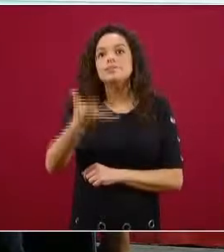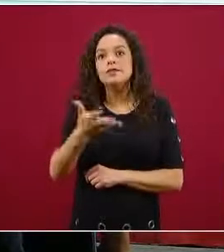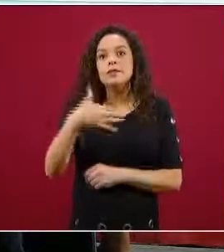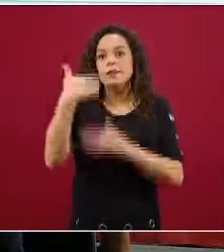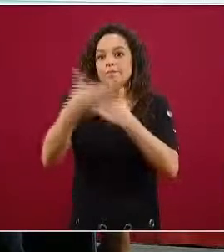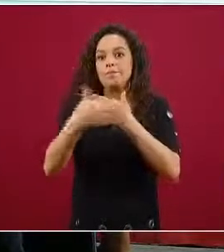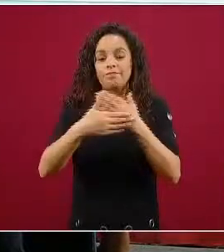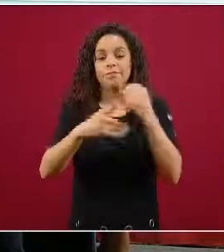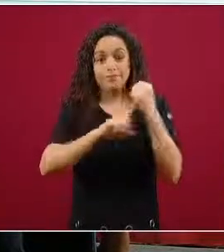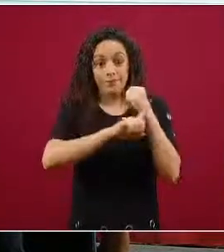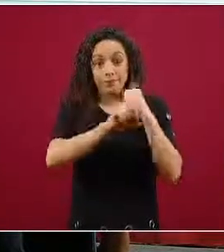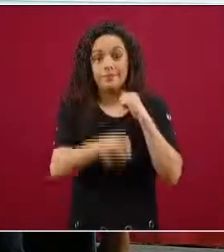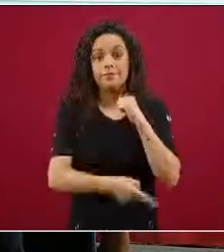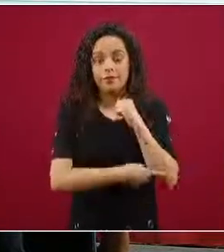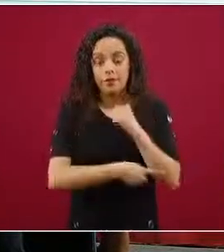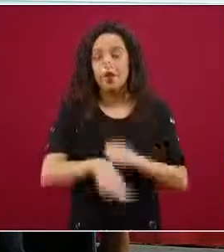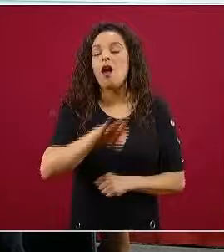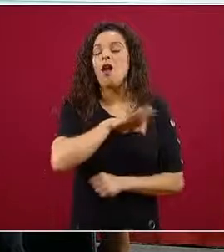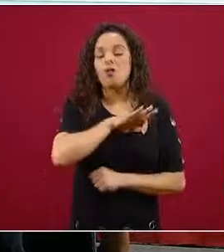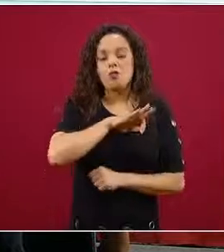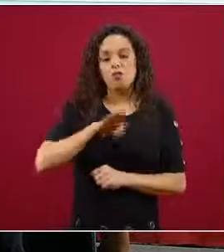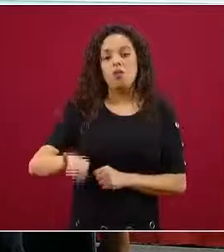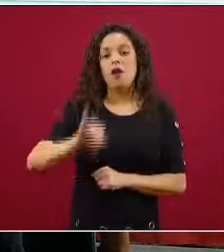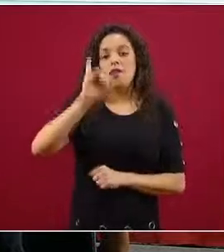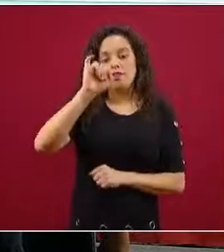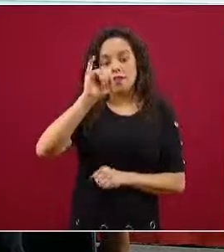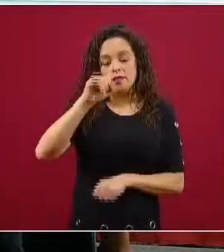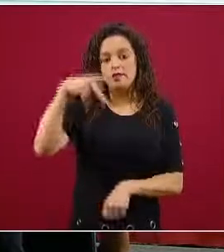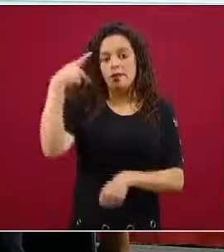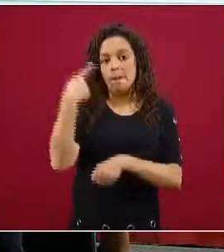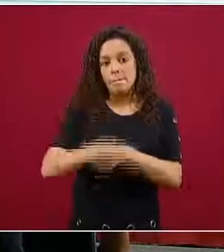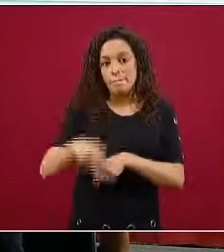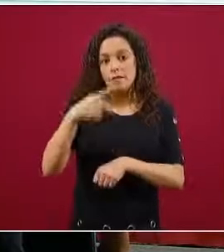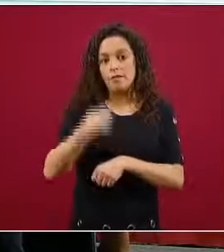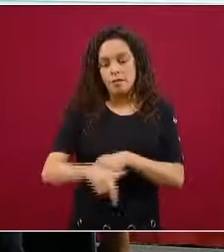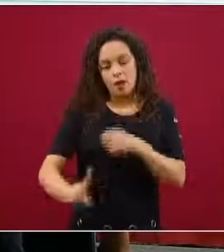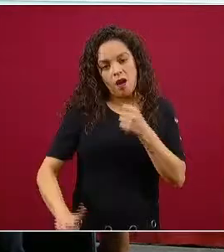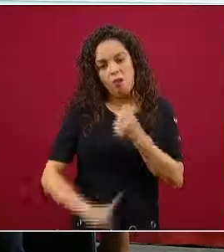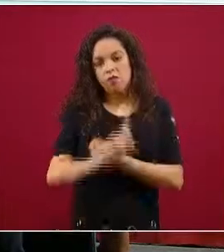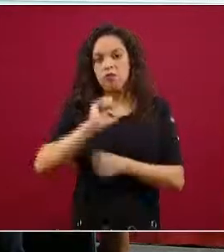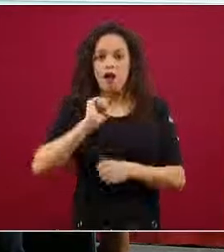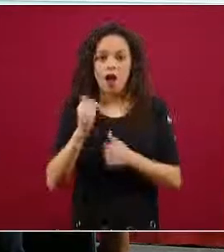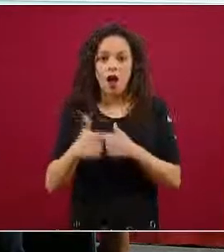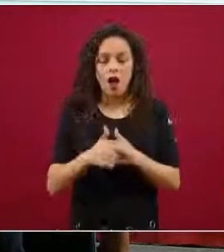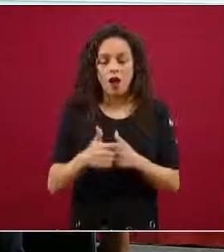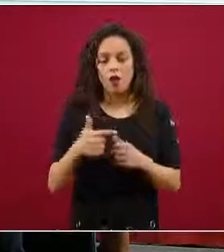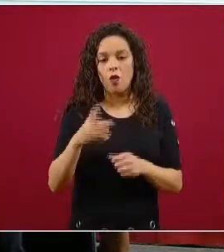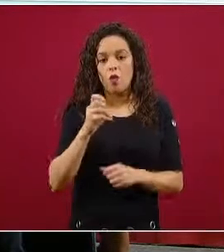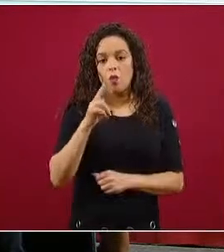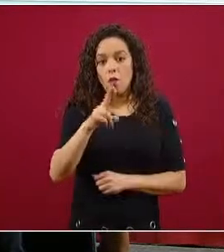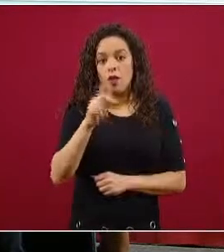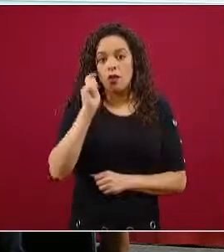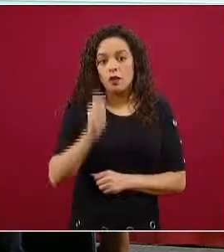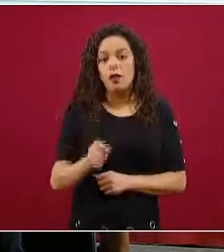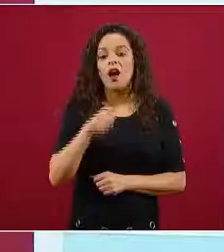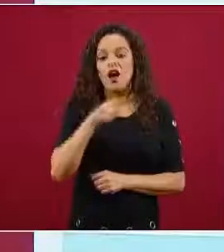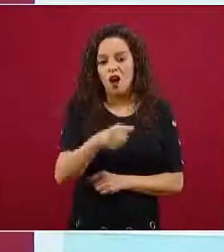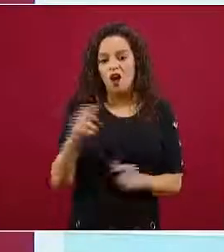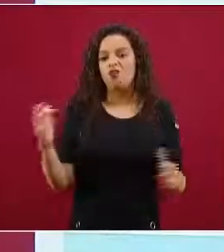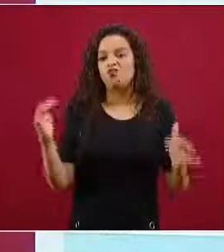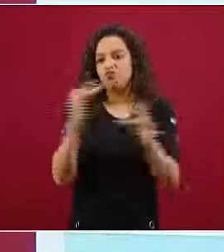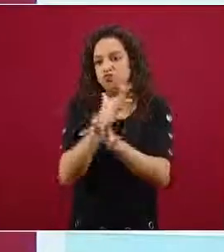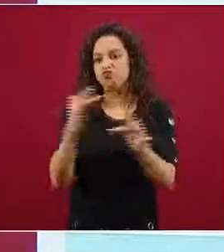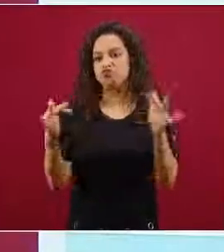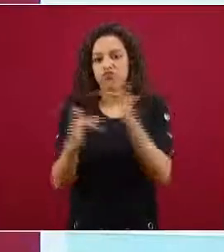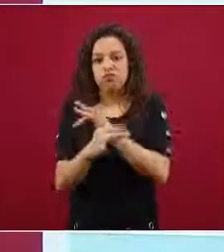riesgo de desarrollar alguna complicación durante el embarazo por tener alguna comorbilidad, y es clave que al entrar